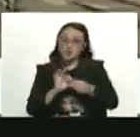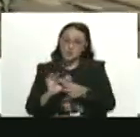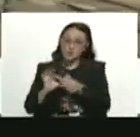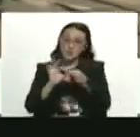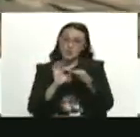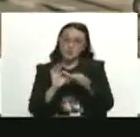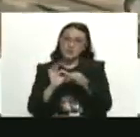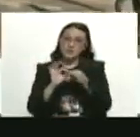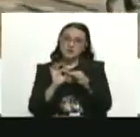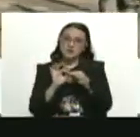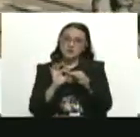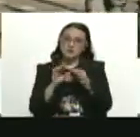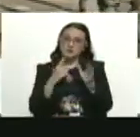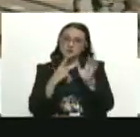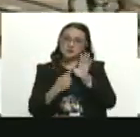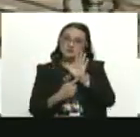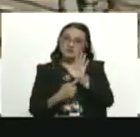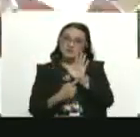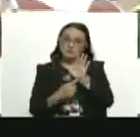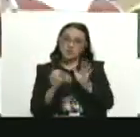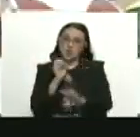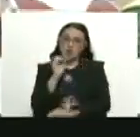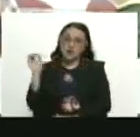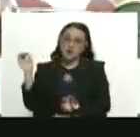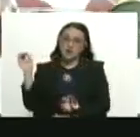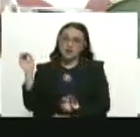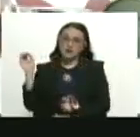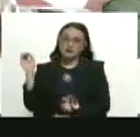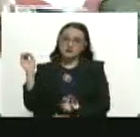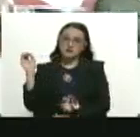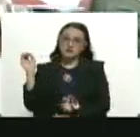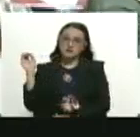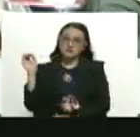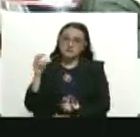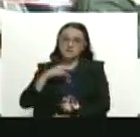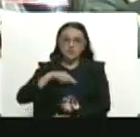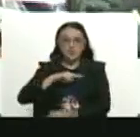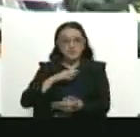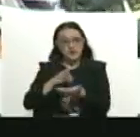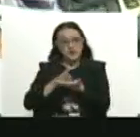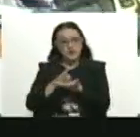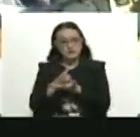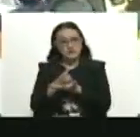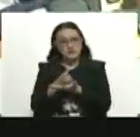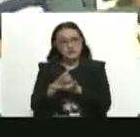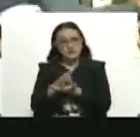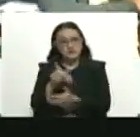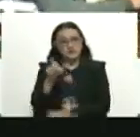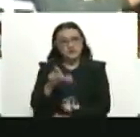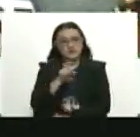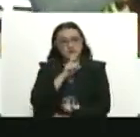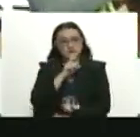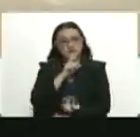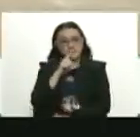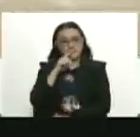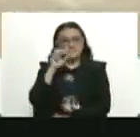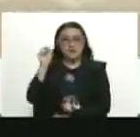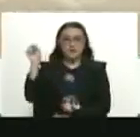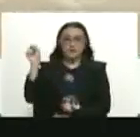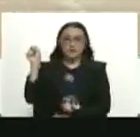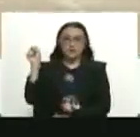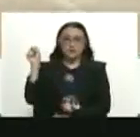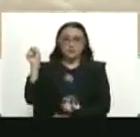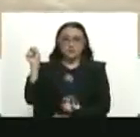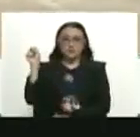monolítica manifestamos desde el oriente venezolano nuestra lealtad a nuestro comandante en jefe, Nicolás Maduro